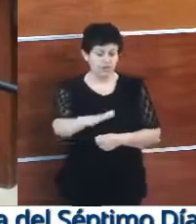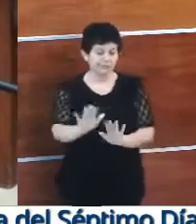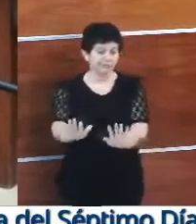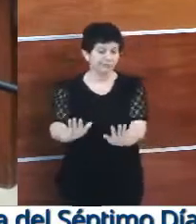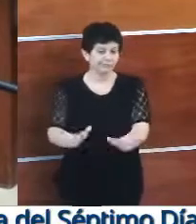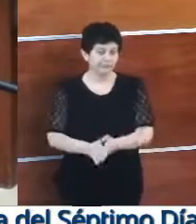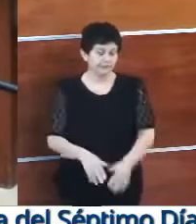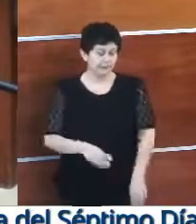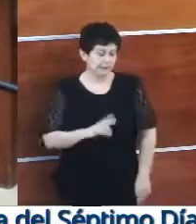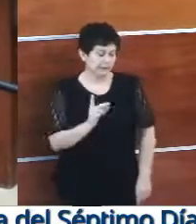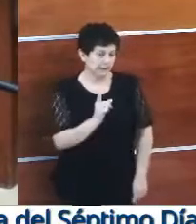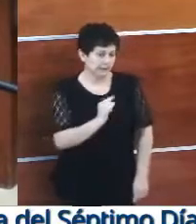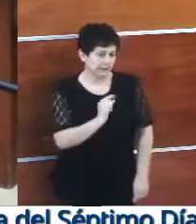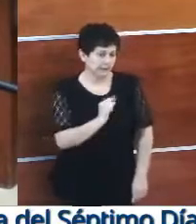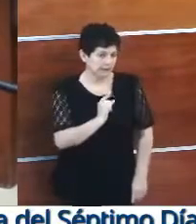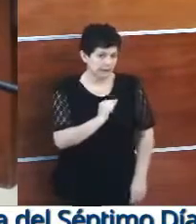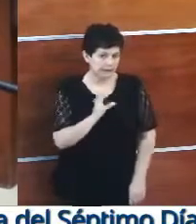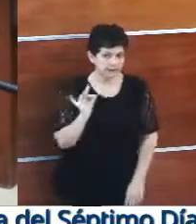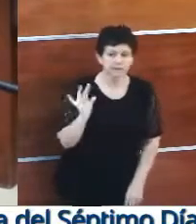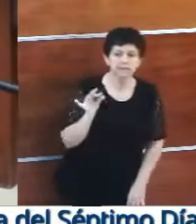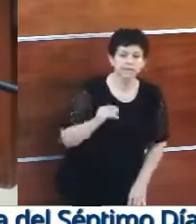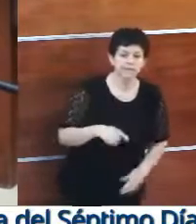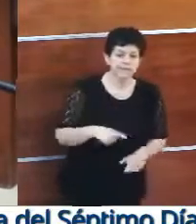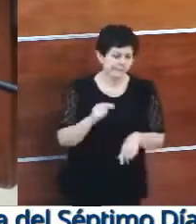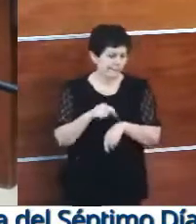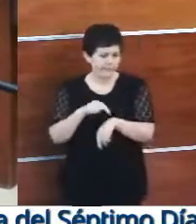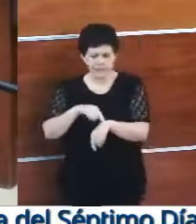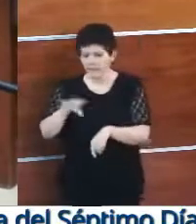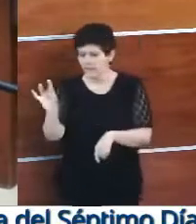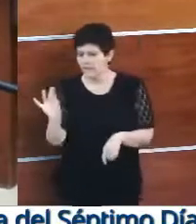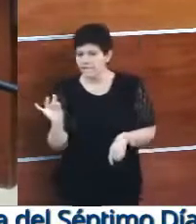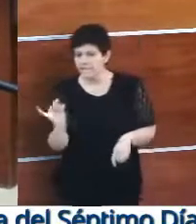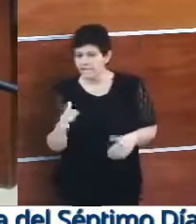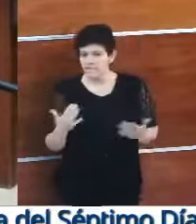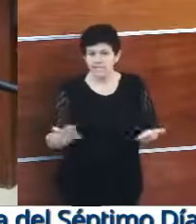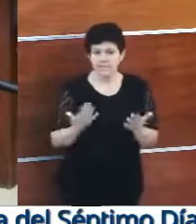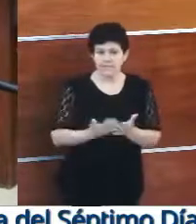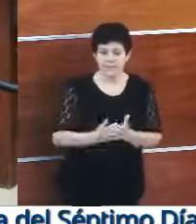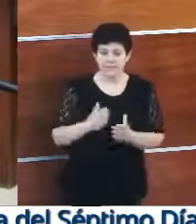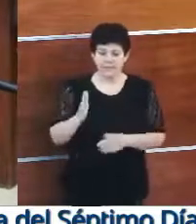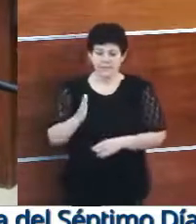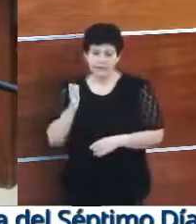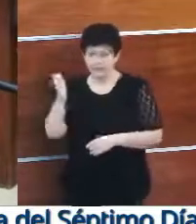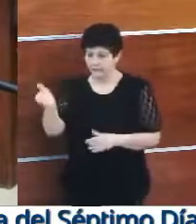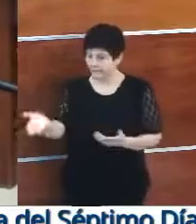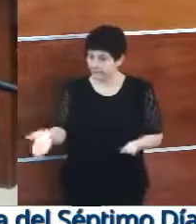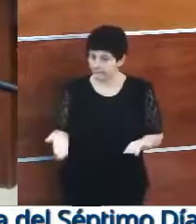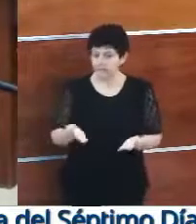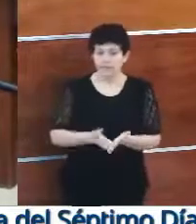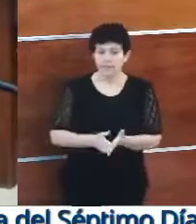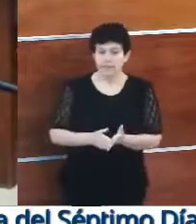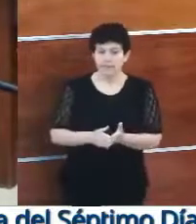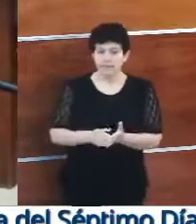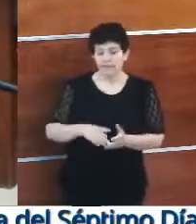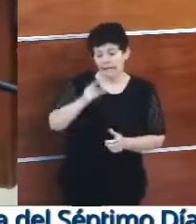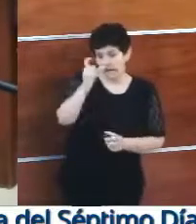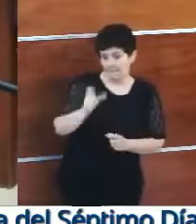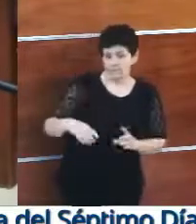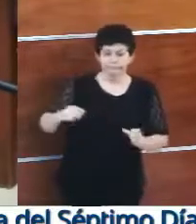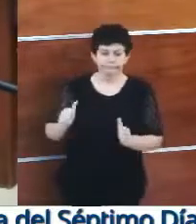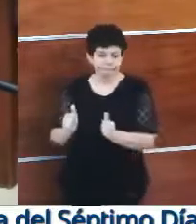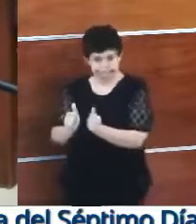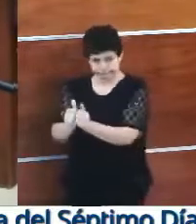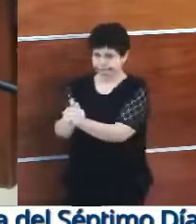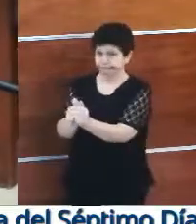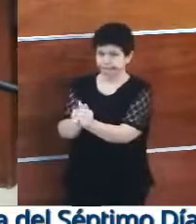Qué duro, ¿no? Qué momento difícil para el que va, para el que acompaña y